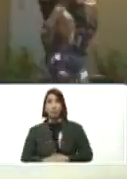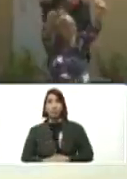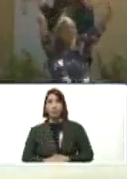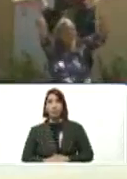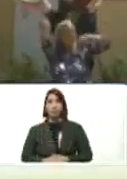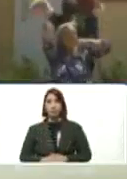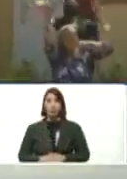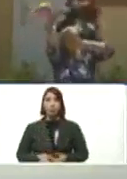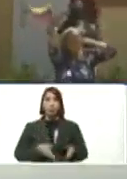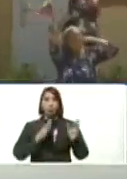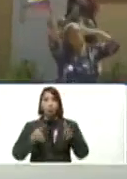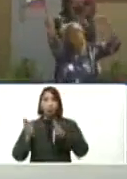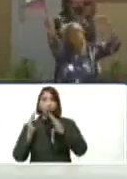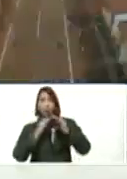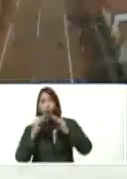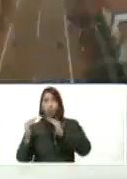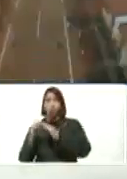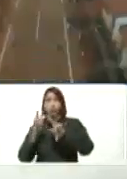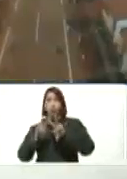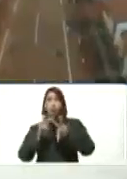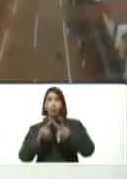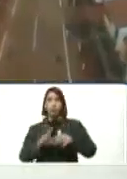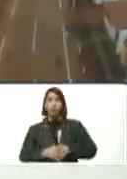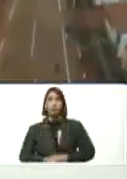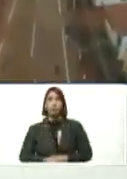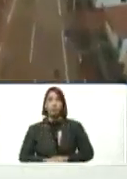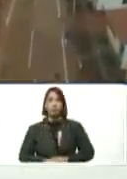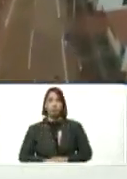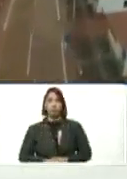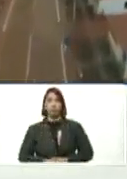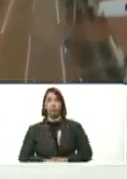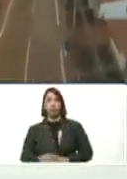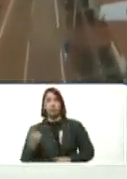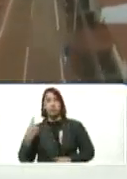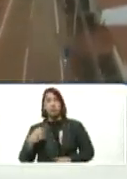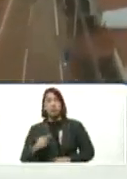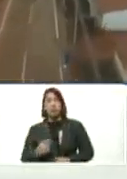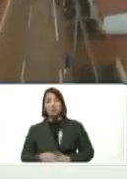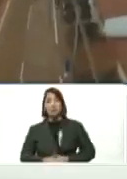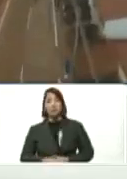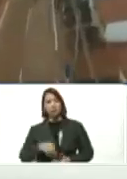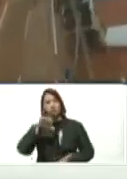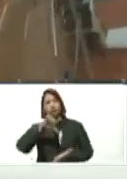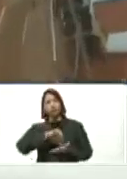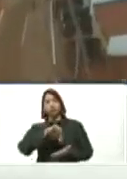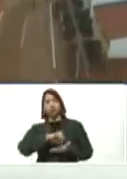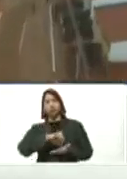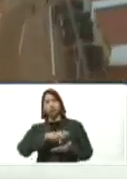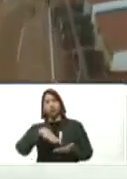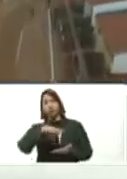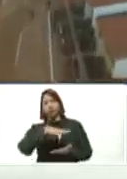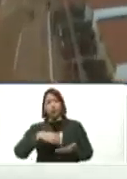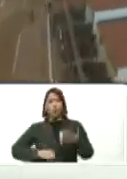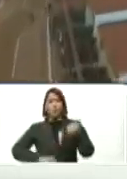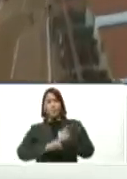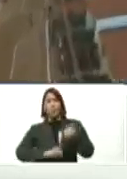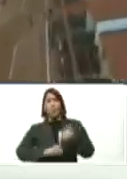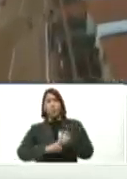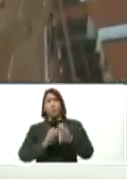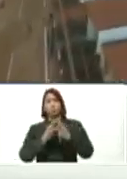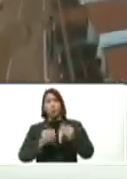Los urbanismos de la Gran Misión Vivienda Venezuela tienen que ser el epicentro del apoyo a